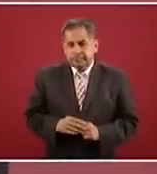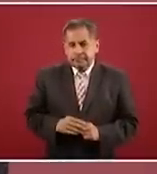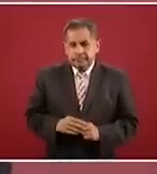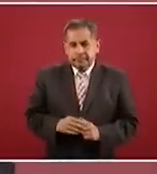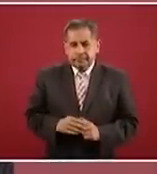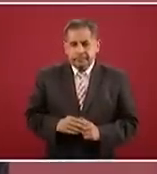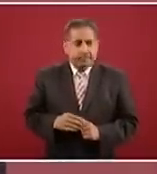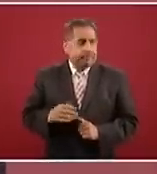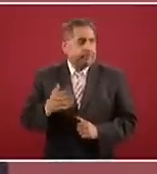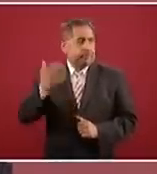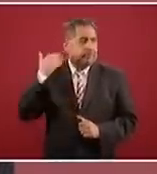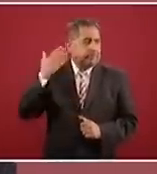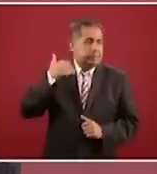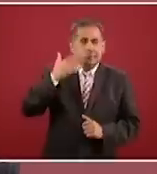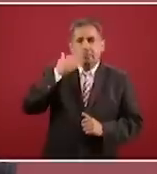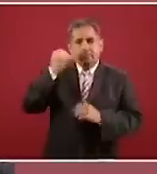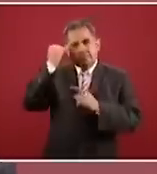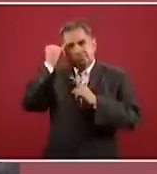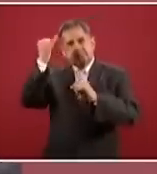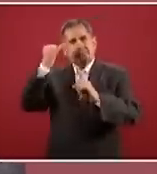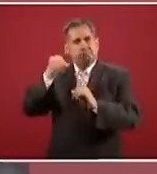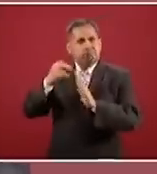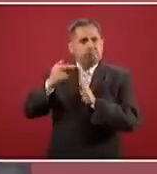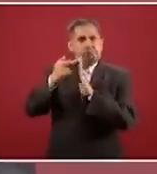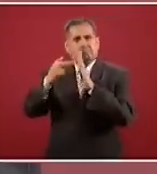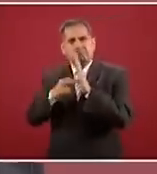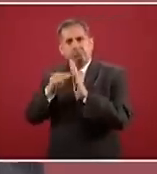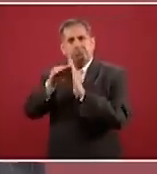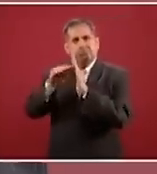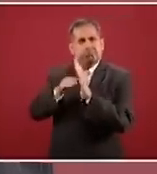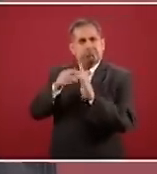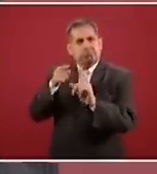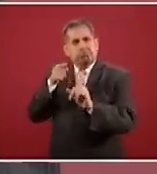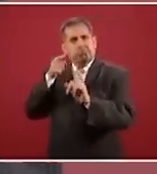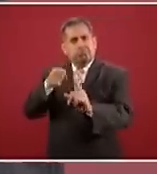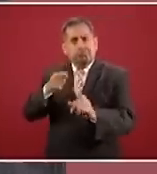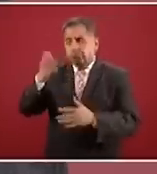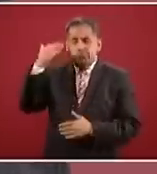no habían ideales, no habían principios en los servidores públicos.